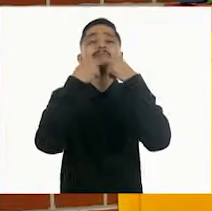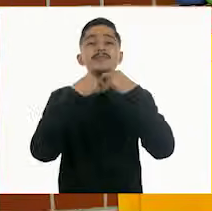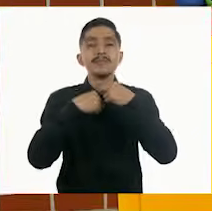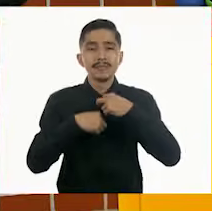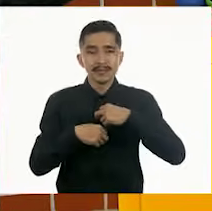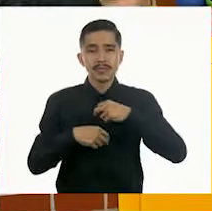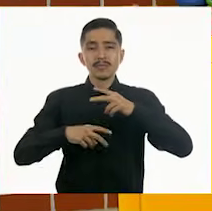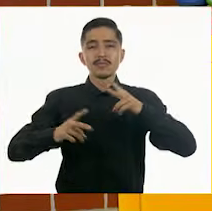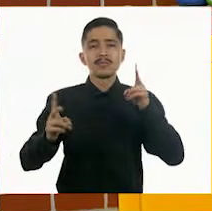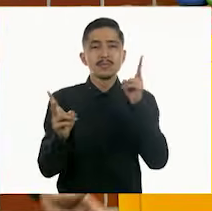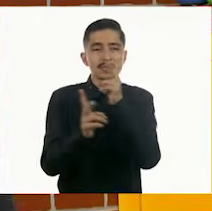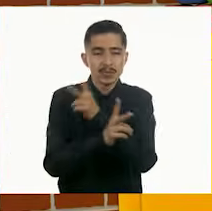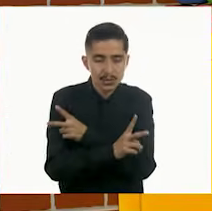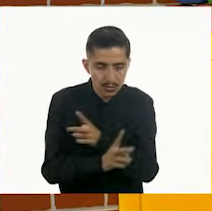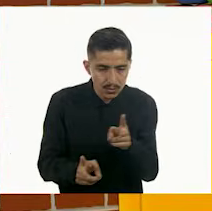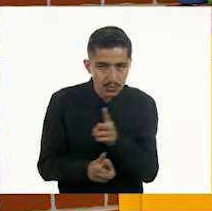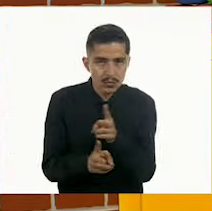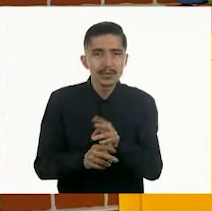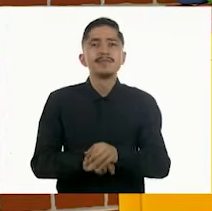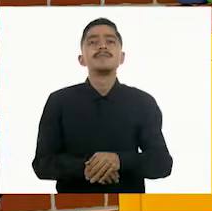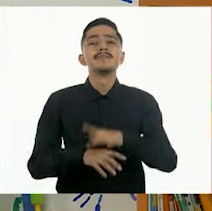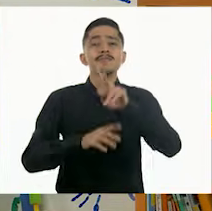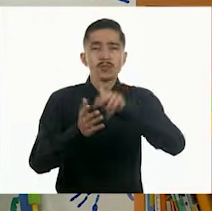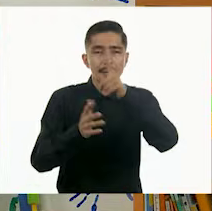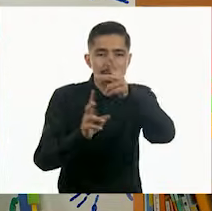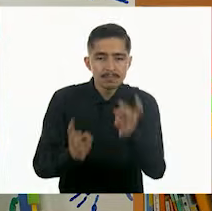Exhalamos. Respiramos.